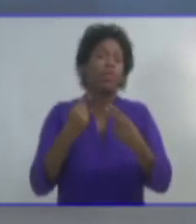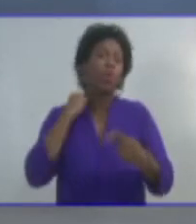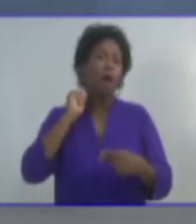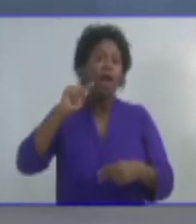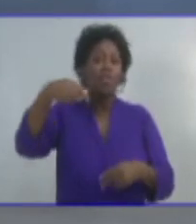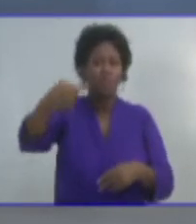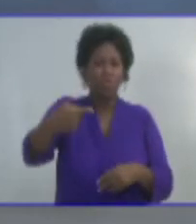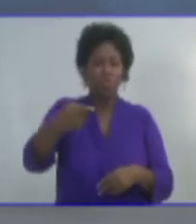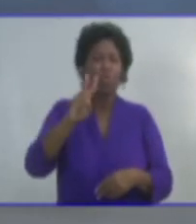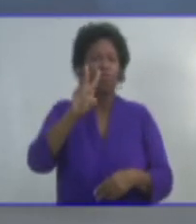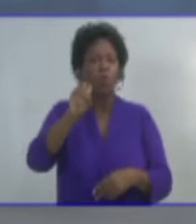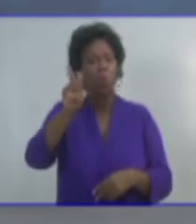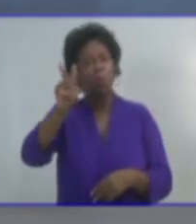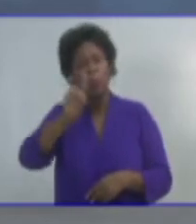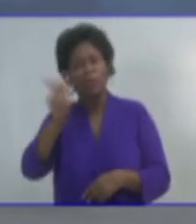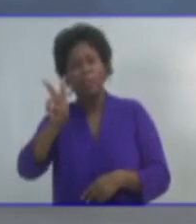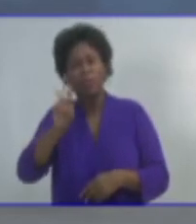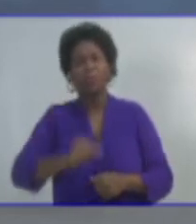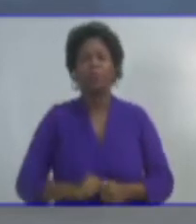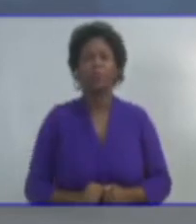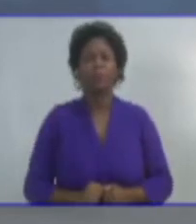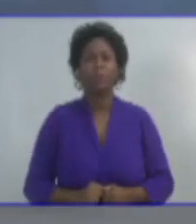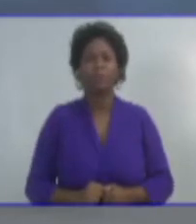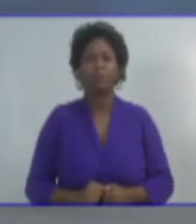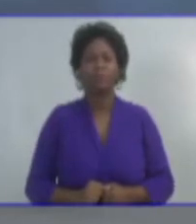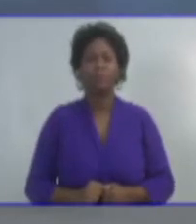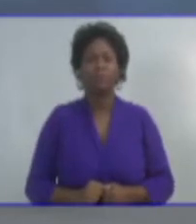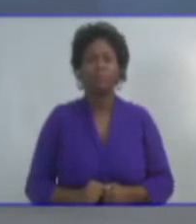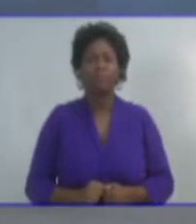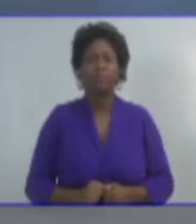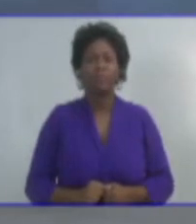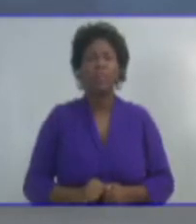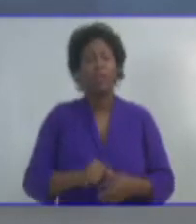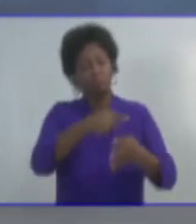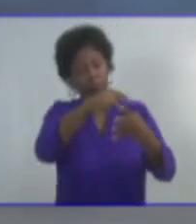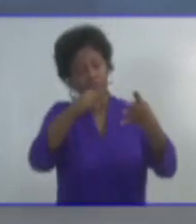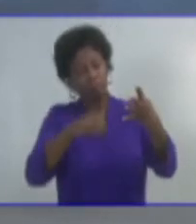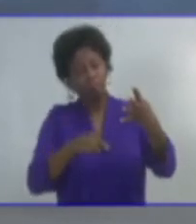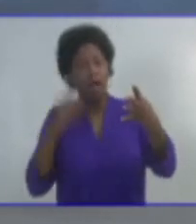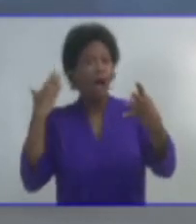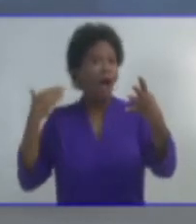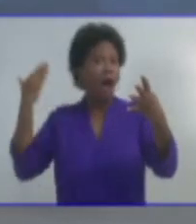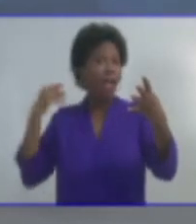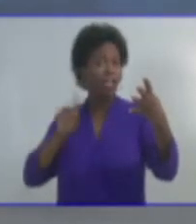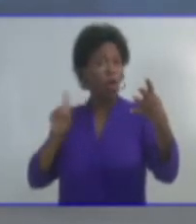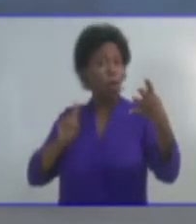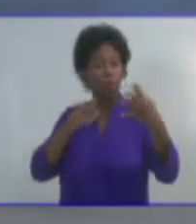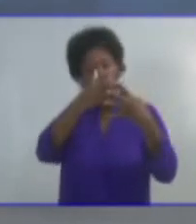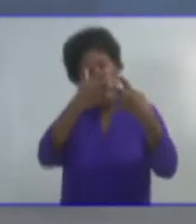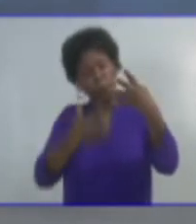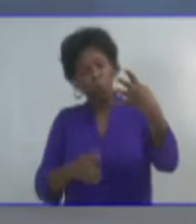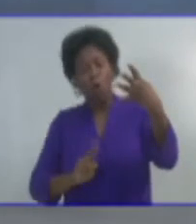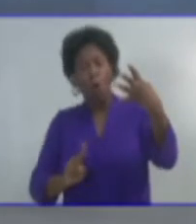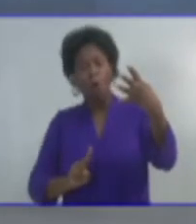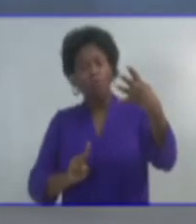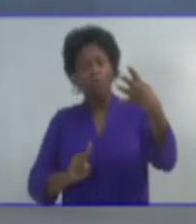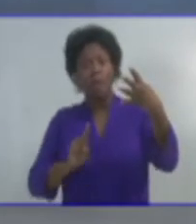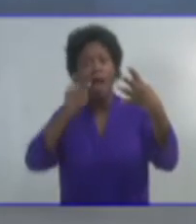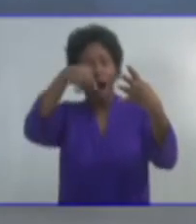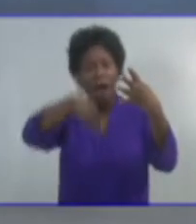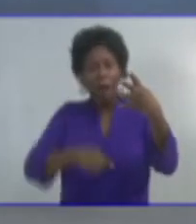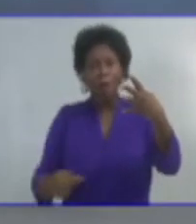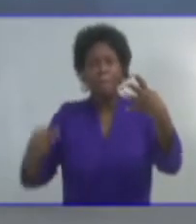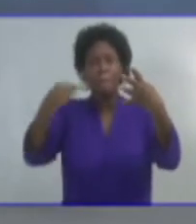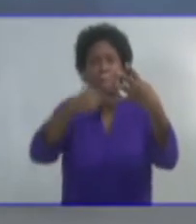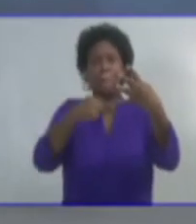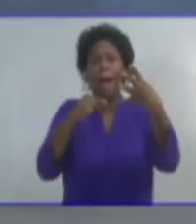año 2022. Así que del 11 lugar que ostentaba nuestro país ante este Mundial Sub-23 años